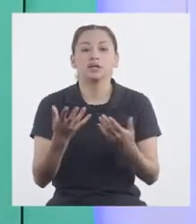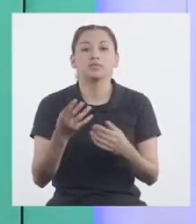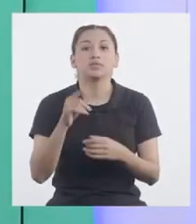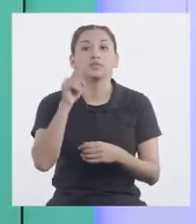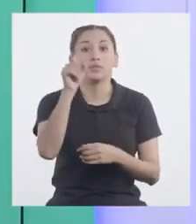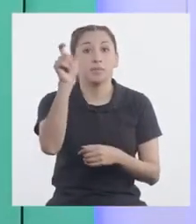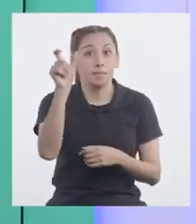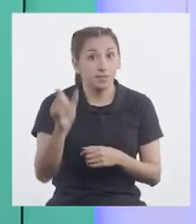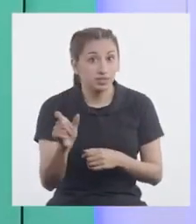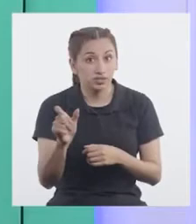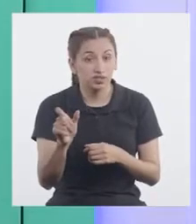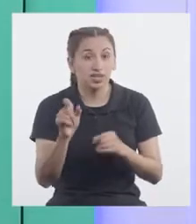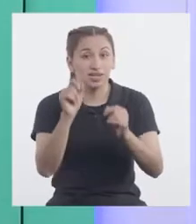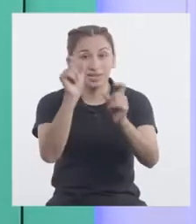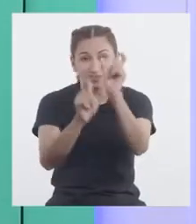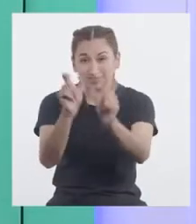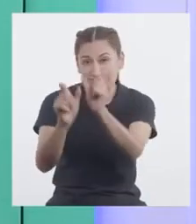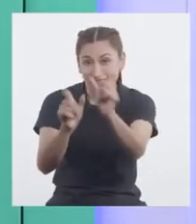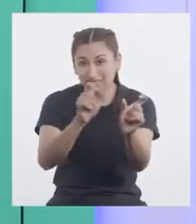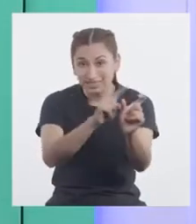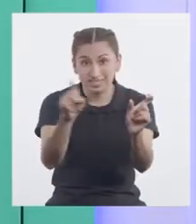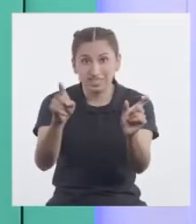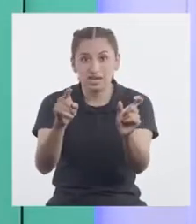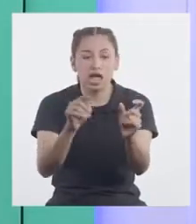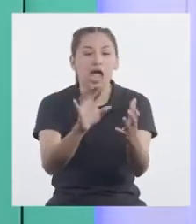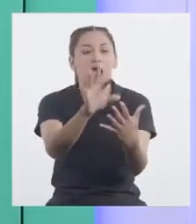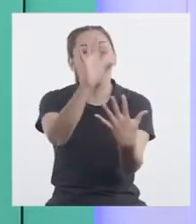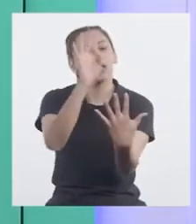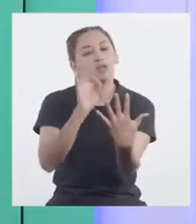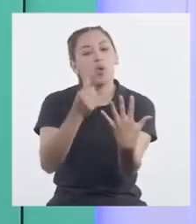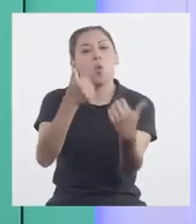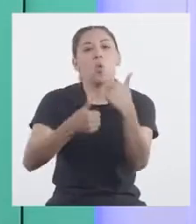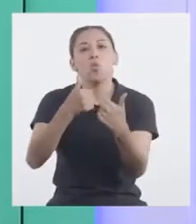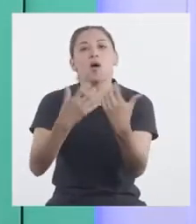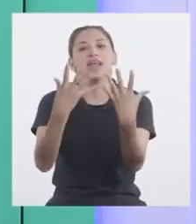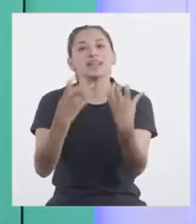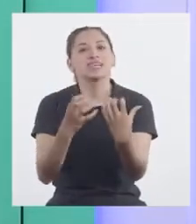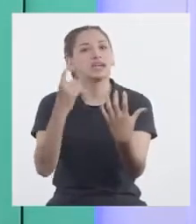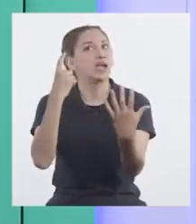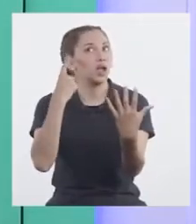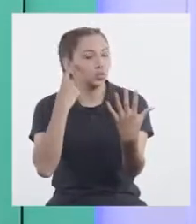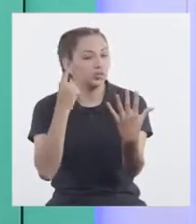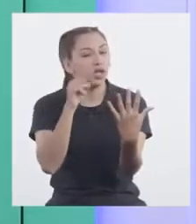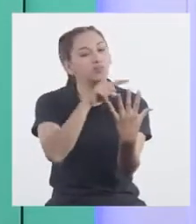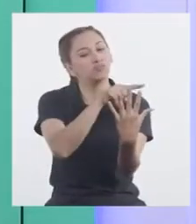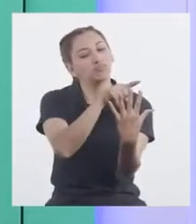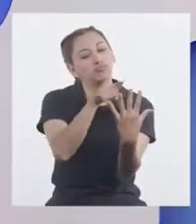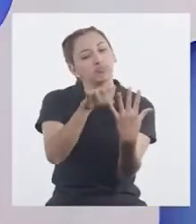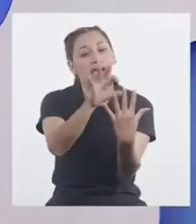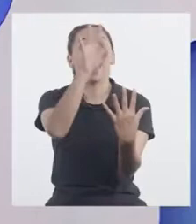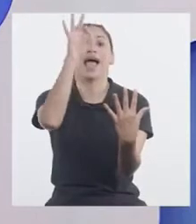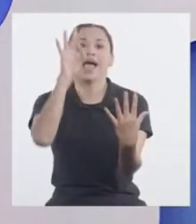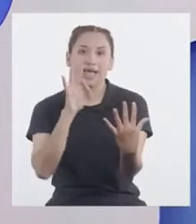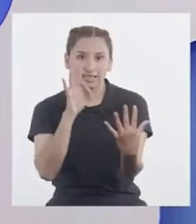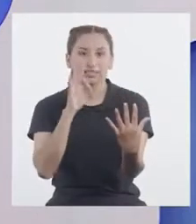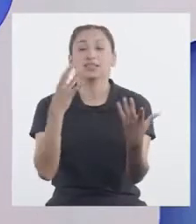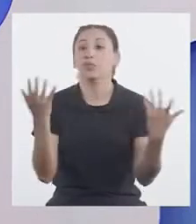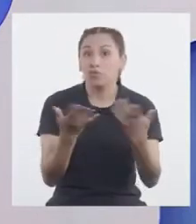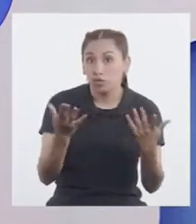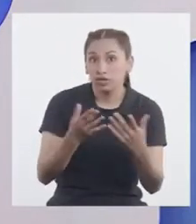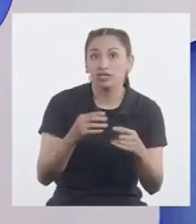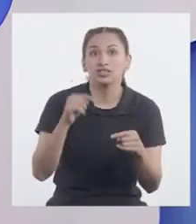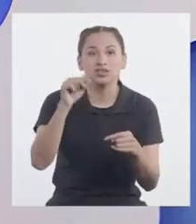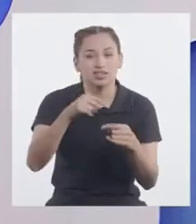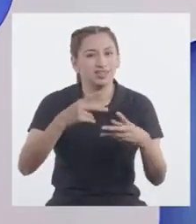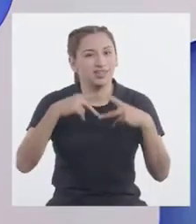Es decir, el oyente, nuestro público, seleccionaría lo que quiere escuchar en el momento que prefiera. Sí,